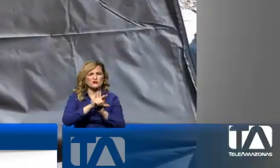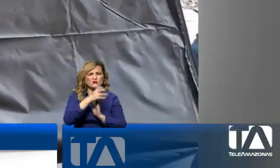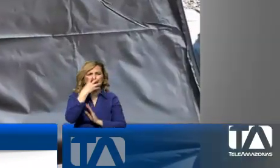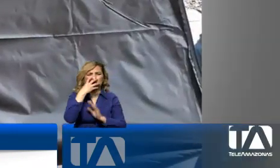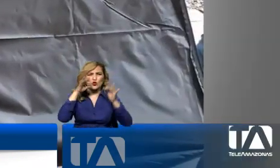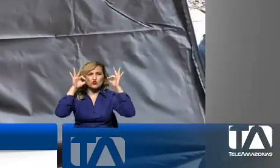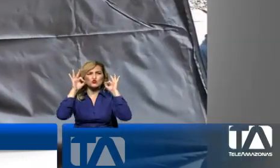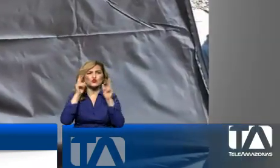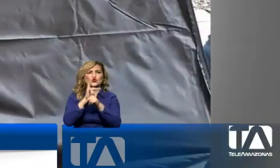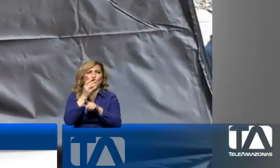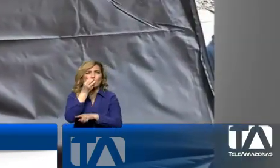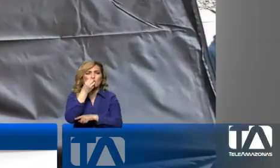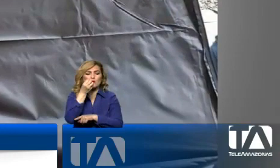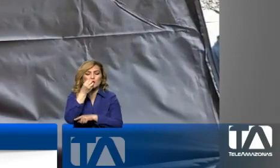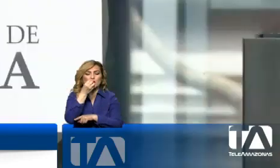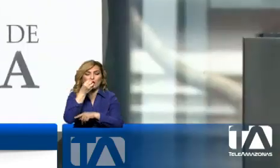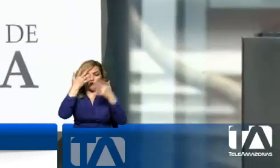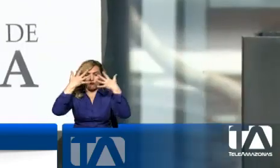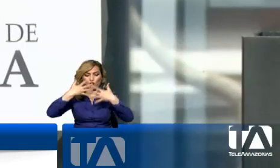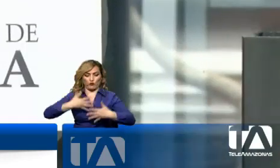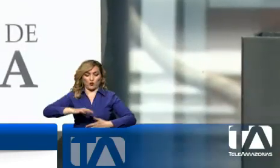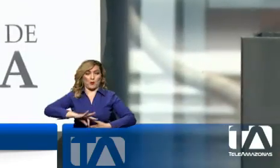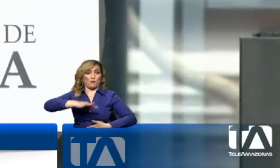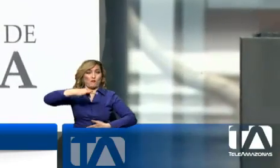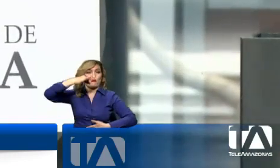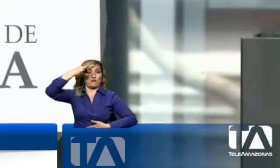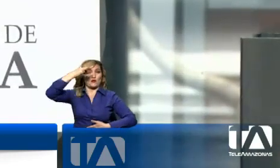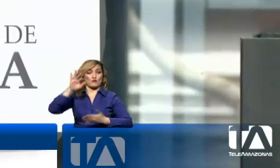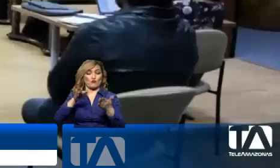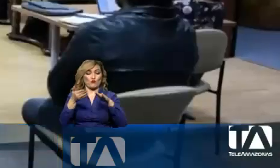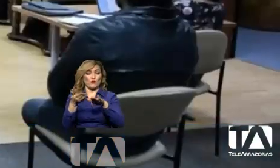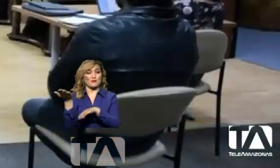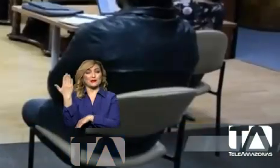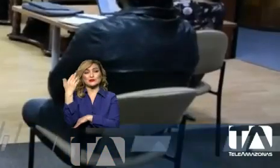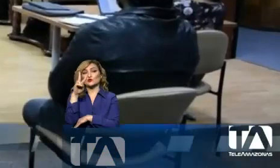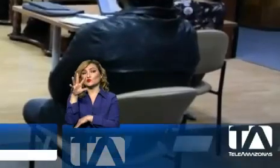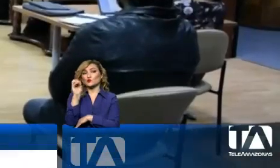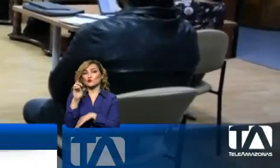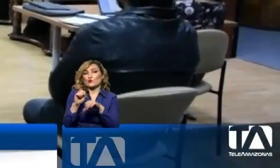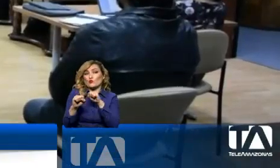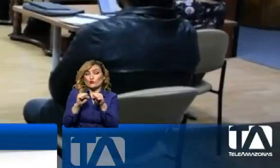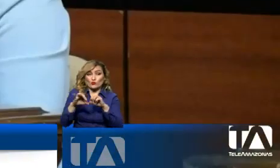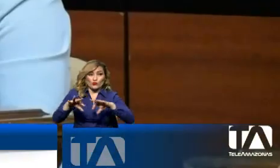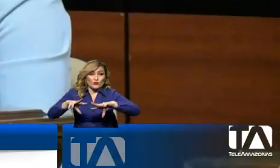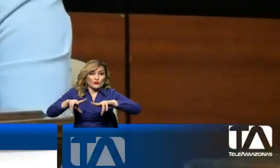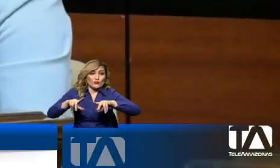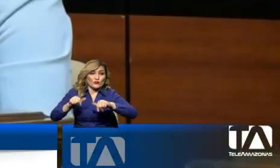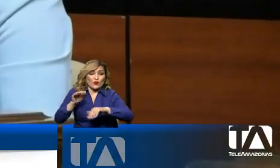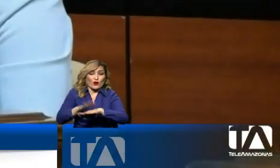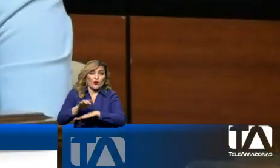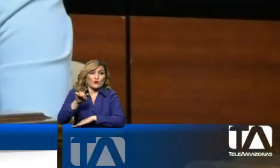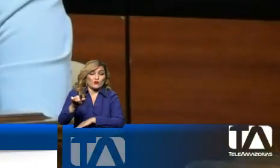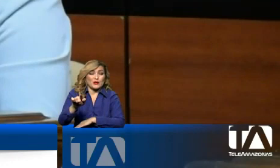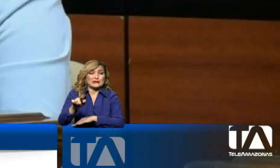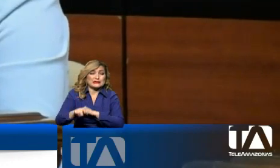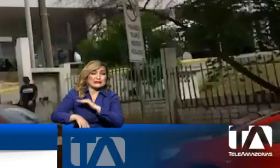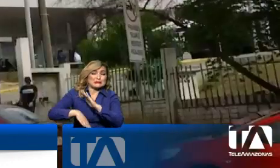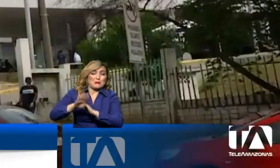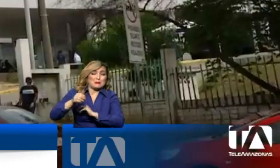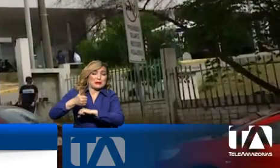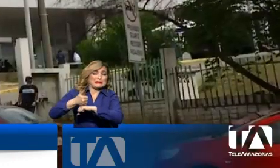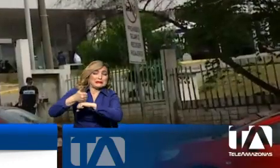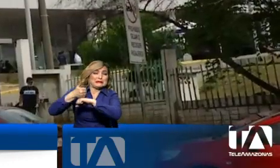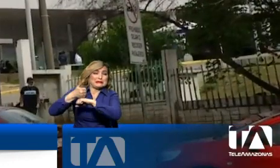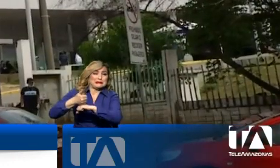si fuera poco, hacen fundas para embalar cadáveres. El 20 de mayo pasado, en momentos donde la corrupción apuntaba como responsables a altas